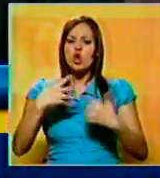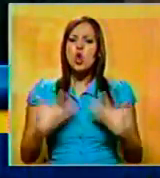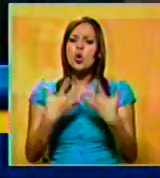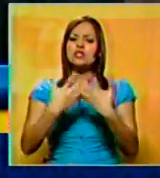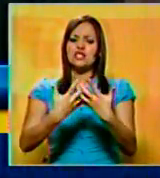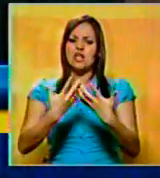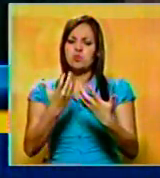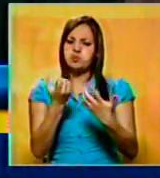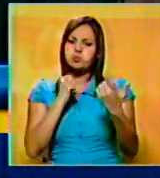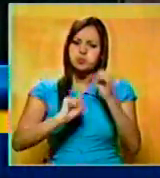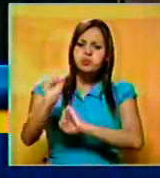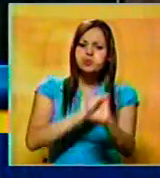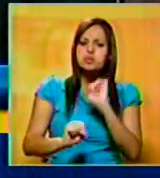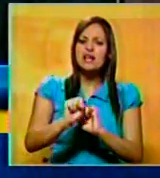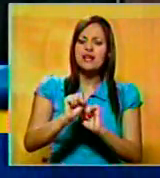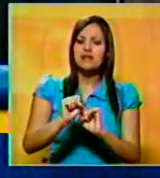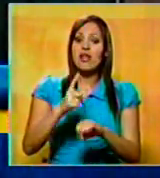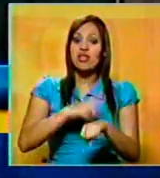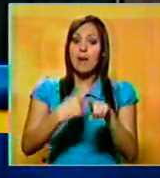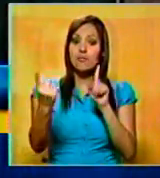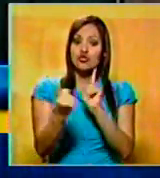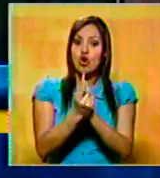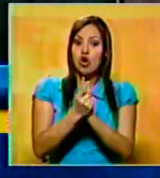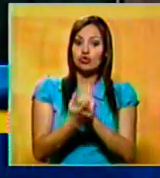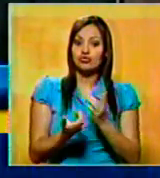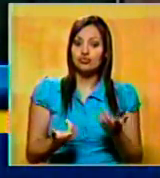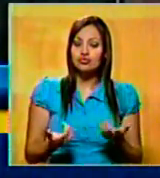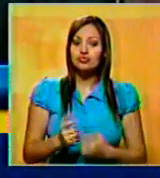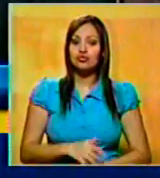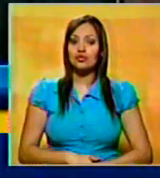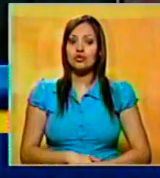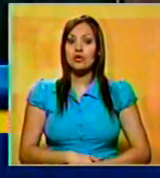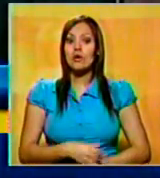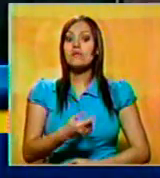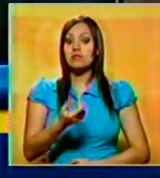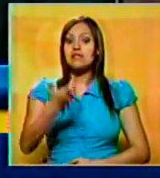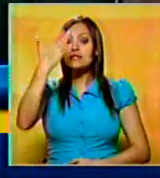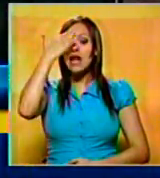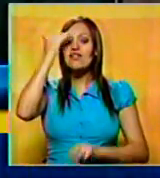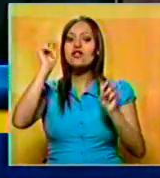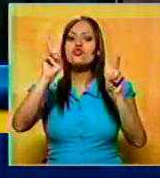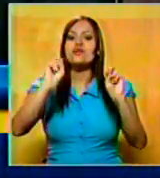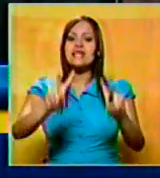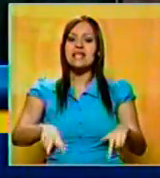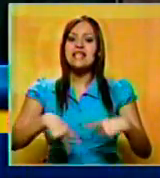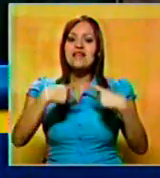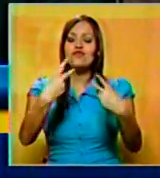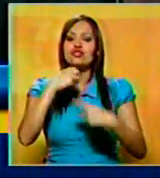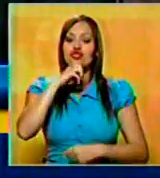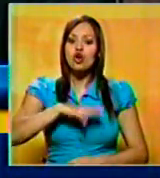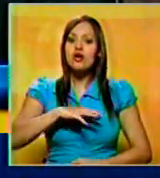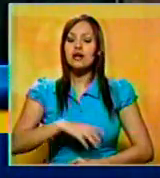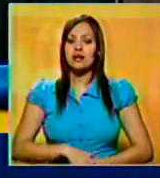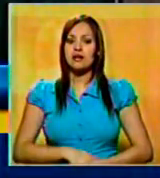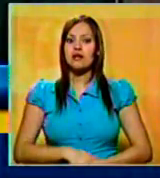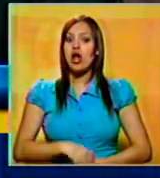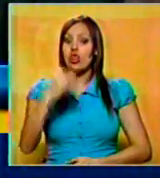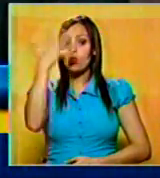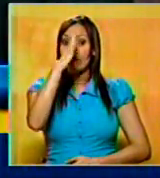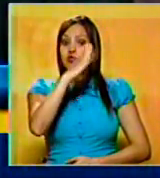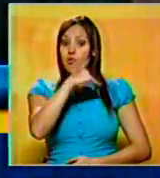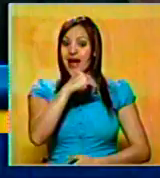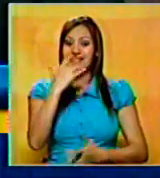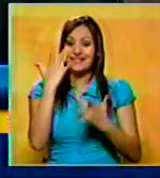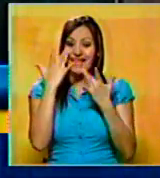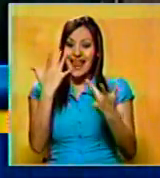luchador, que supo cortar el tiempo y supo crear una nueva época. Sin lugar a dudas, el impacto de